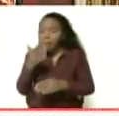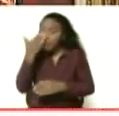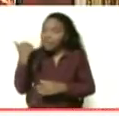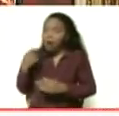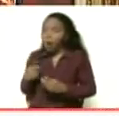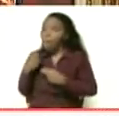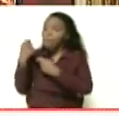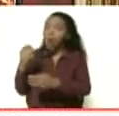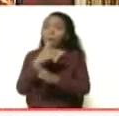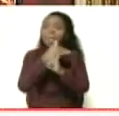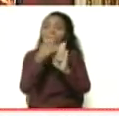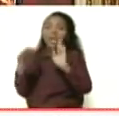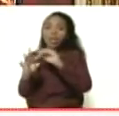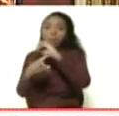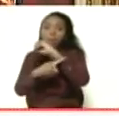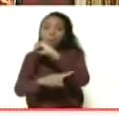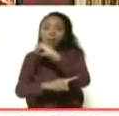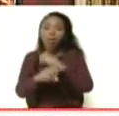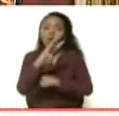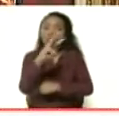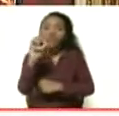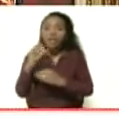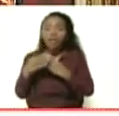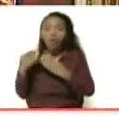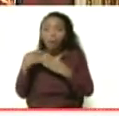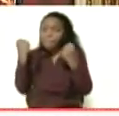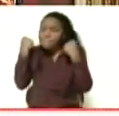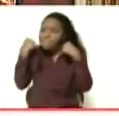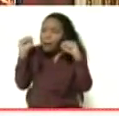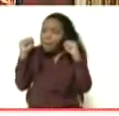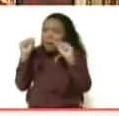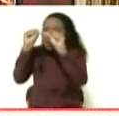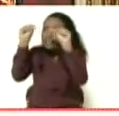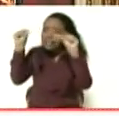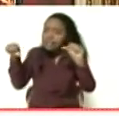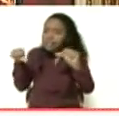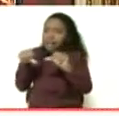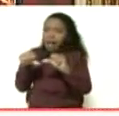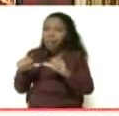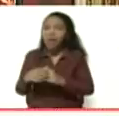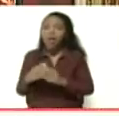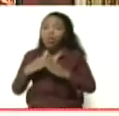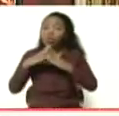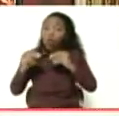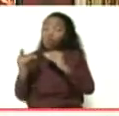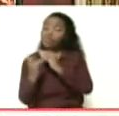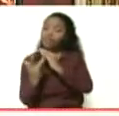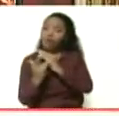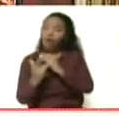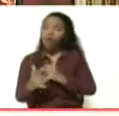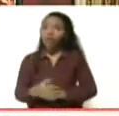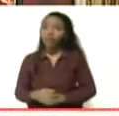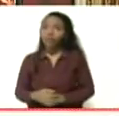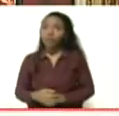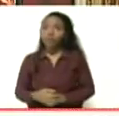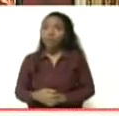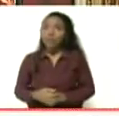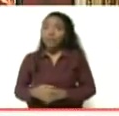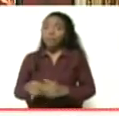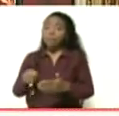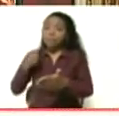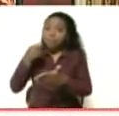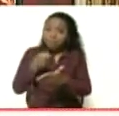medio petro, $30, para ensayar el sistema, sobre todo tecnológico, de